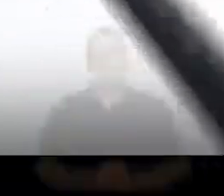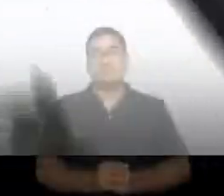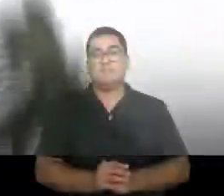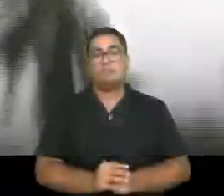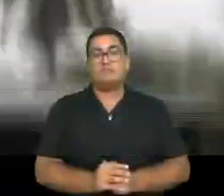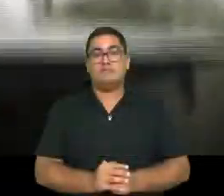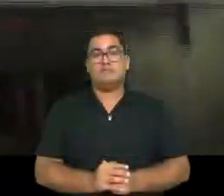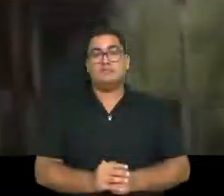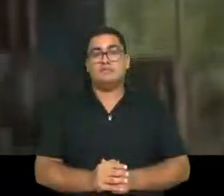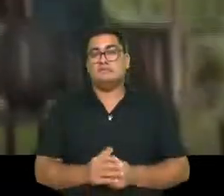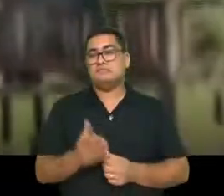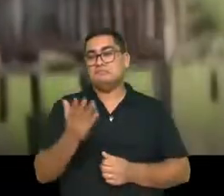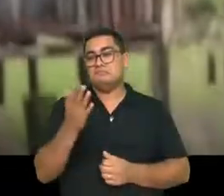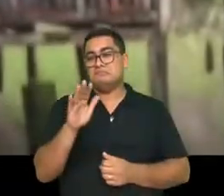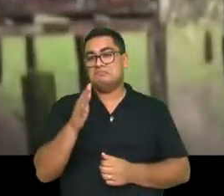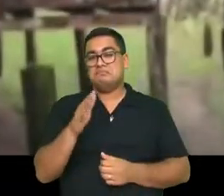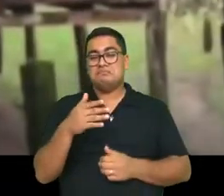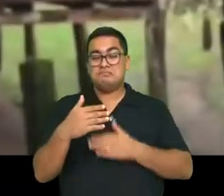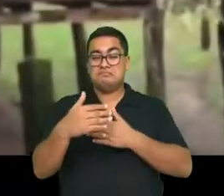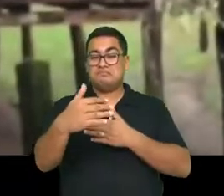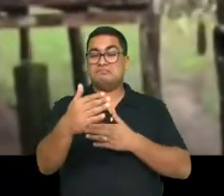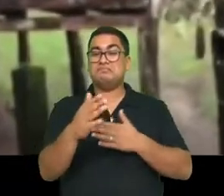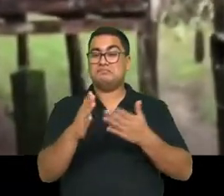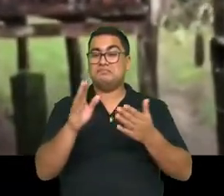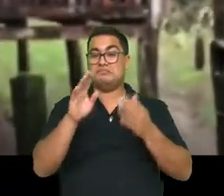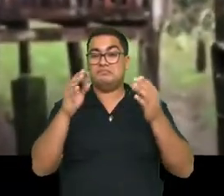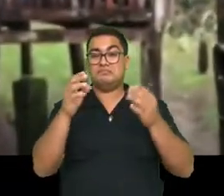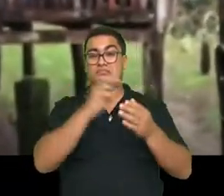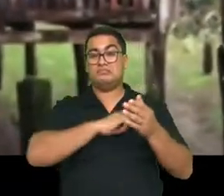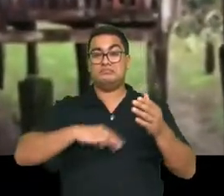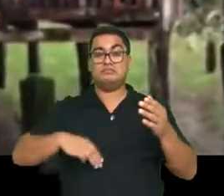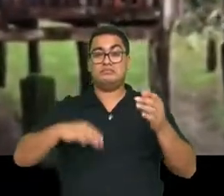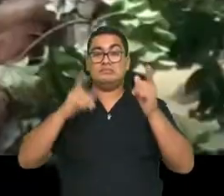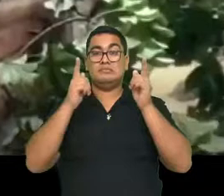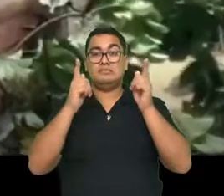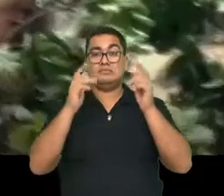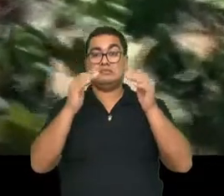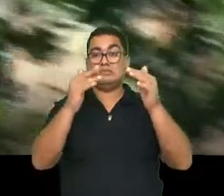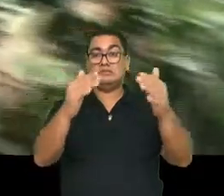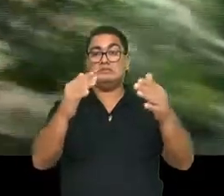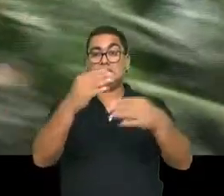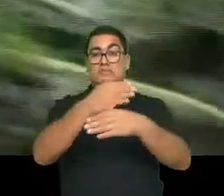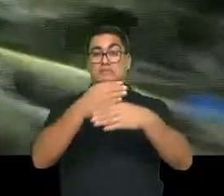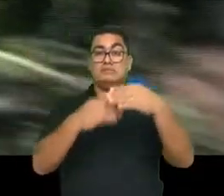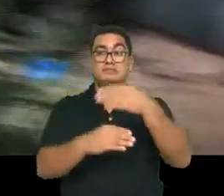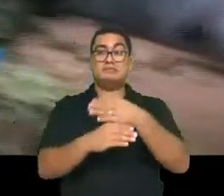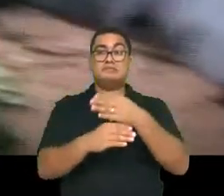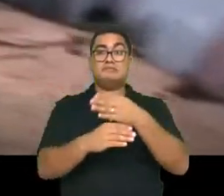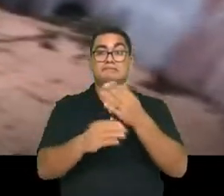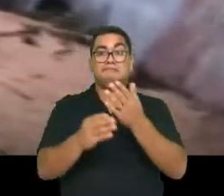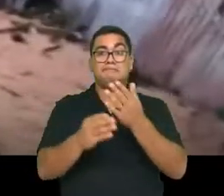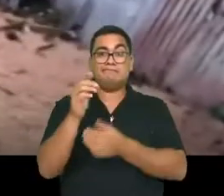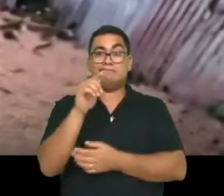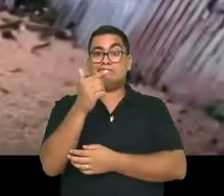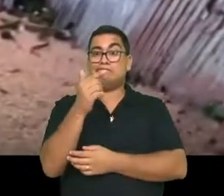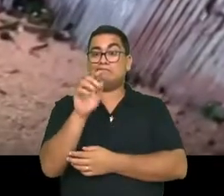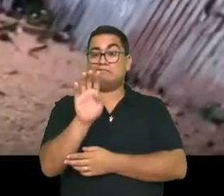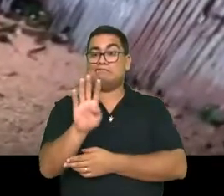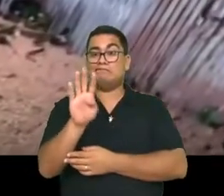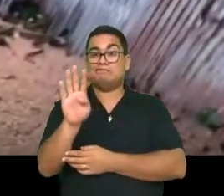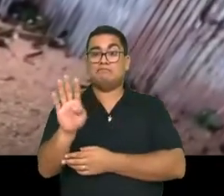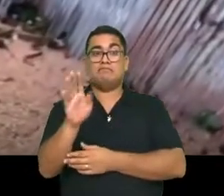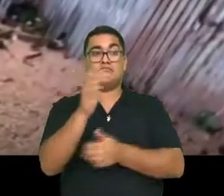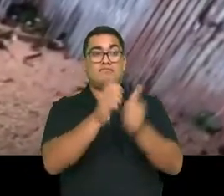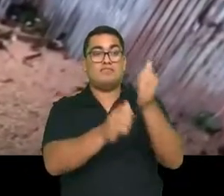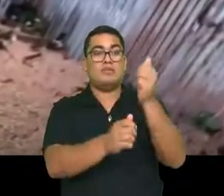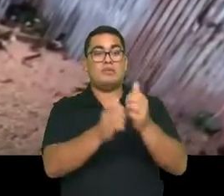En las próximas 24 horas, el Ministerio de Transporte e Infraestructura espera superar las 744